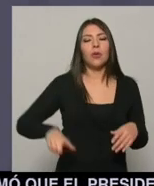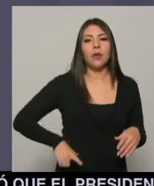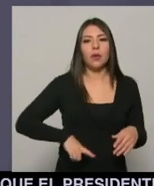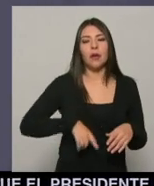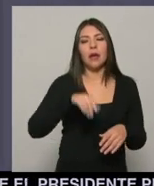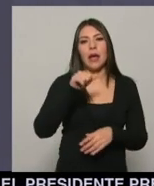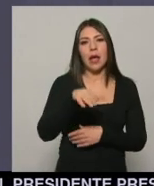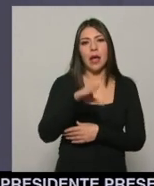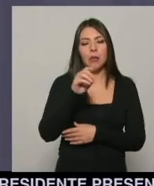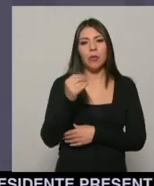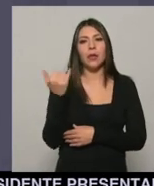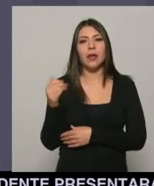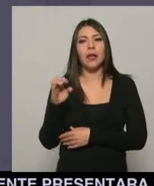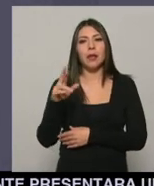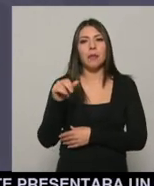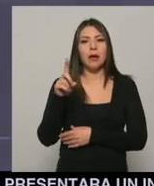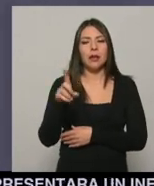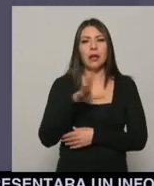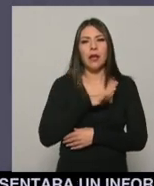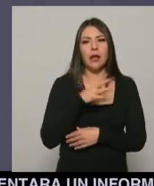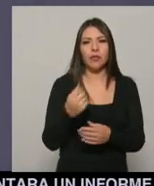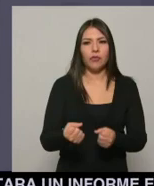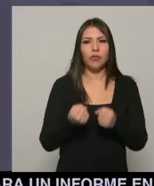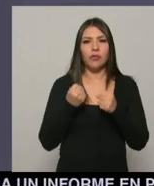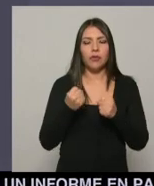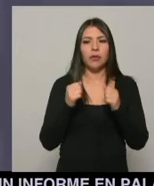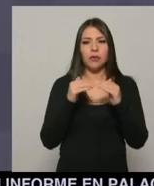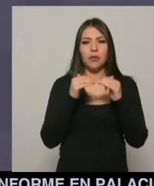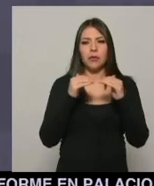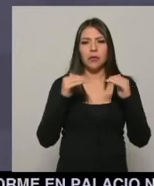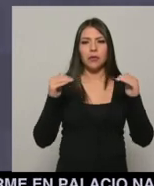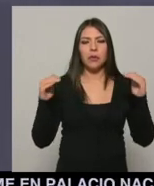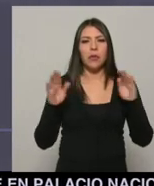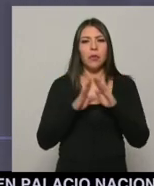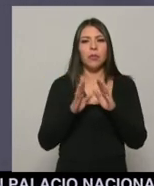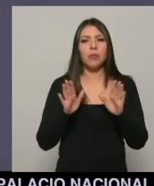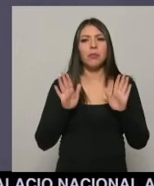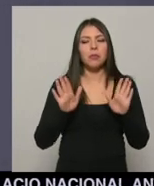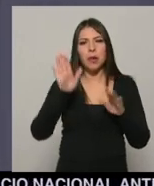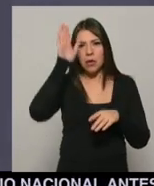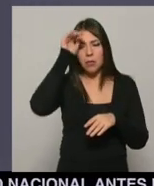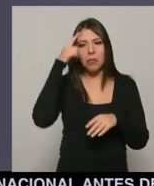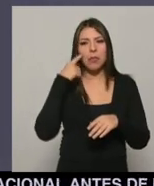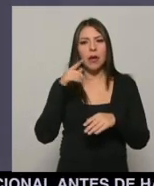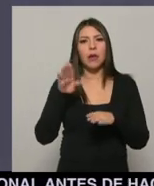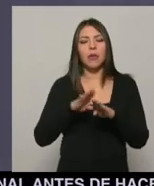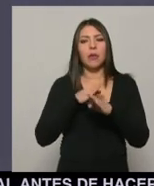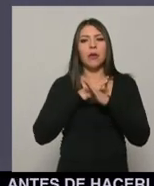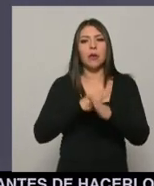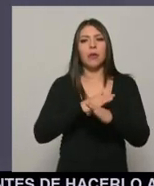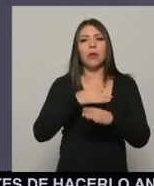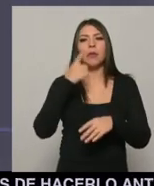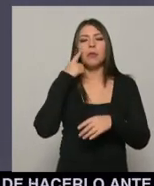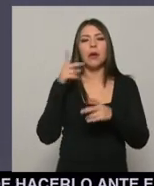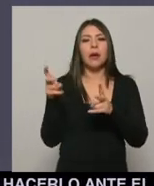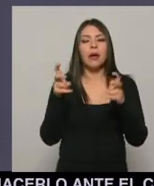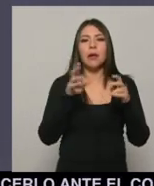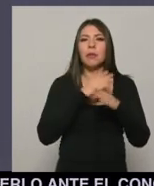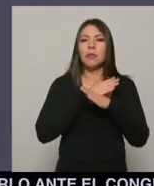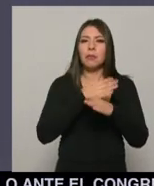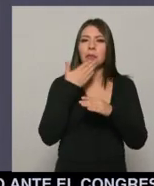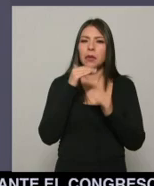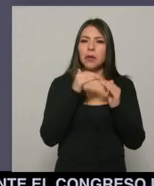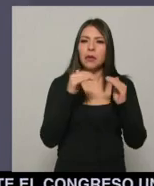y Marcelo Ebrard, una línea muy fuerte de estabilidad en la lucha contra la delincuencia, y en el último sexenio, en el anterior